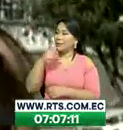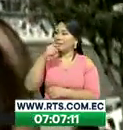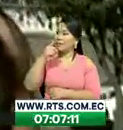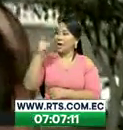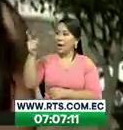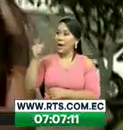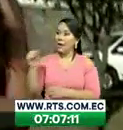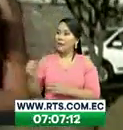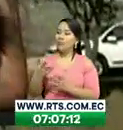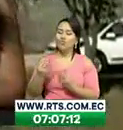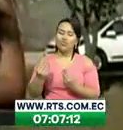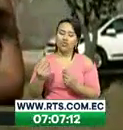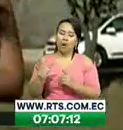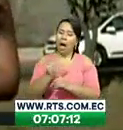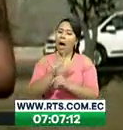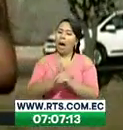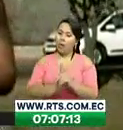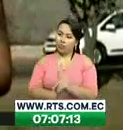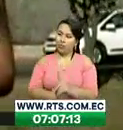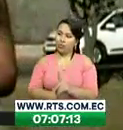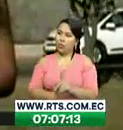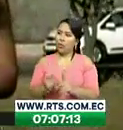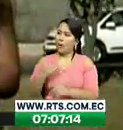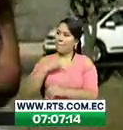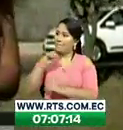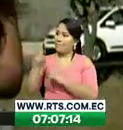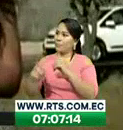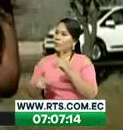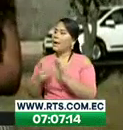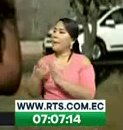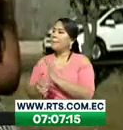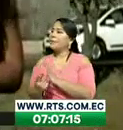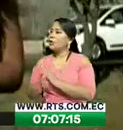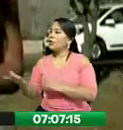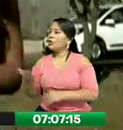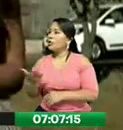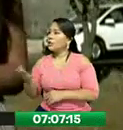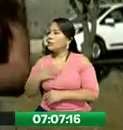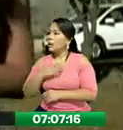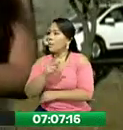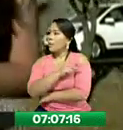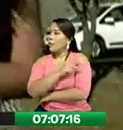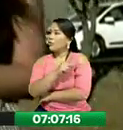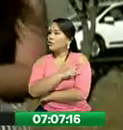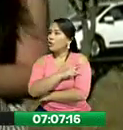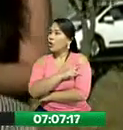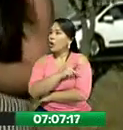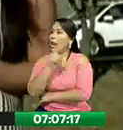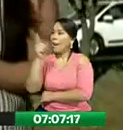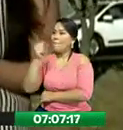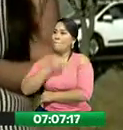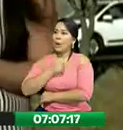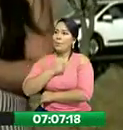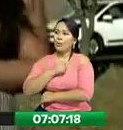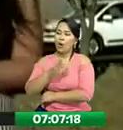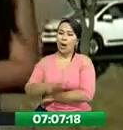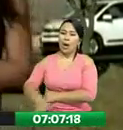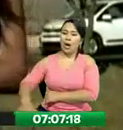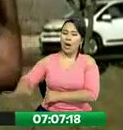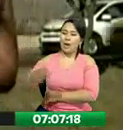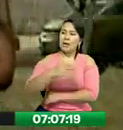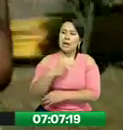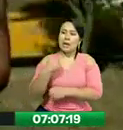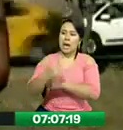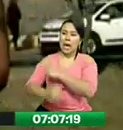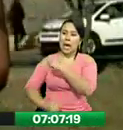los presuntos abusos sexuales. Al consultar sobre la situación del profesor Alcides, se nos informó que él es el dueño del gimnasio, pero que desde